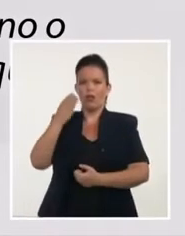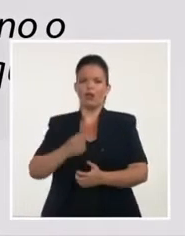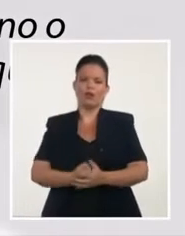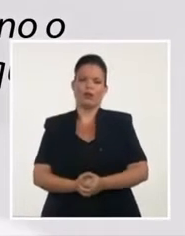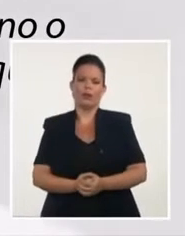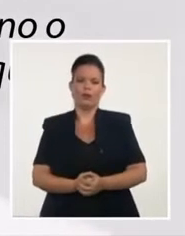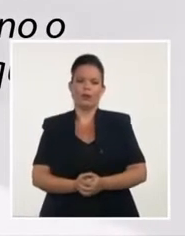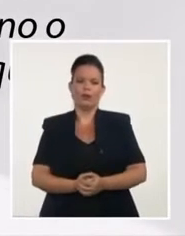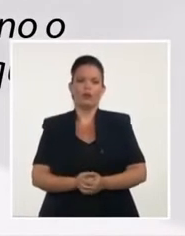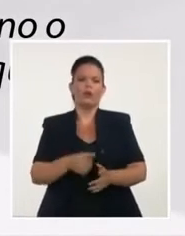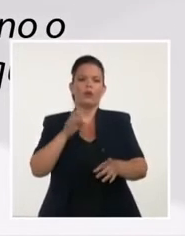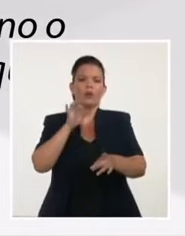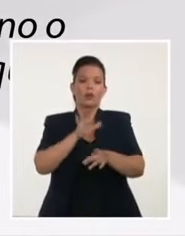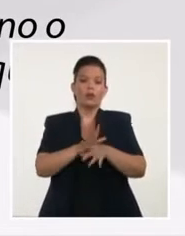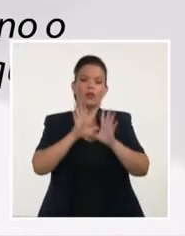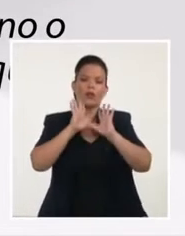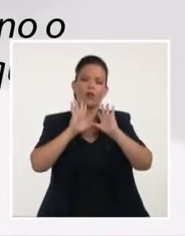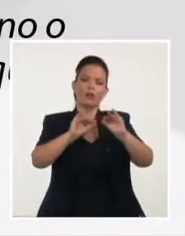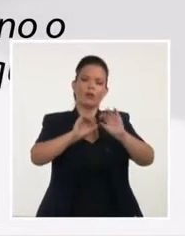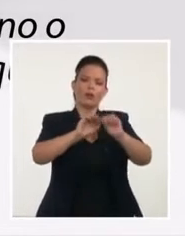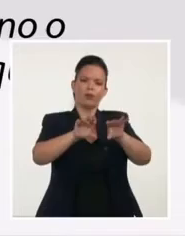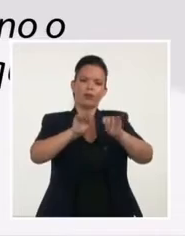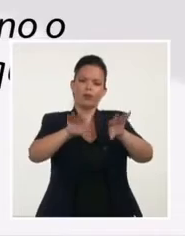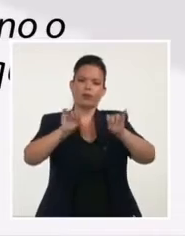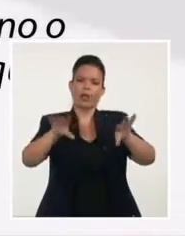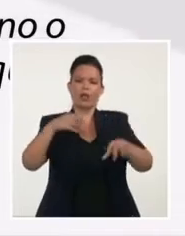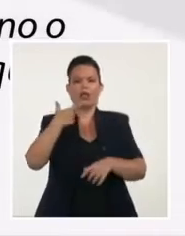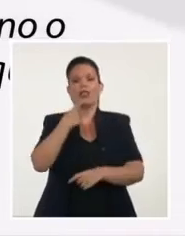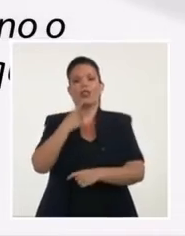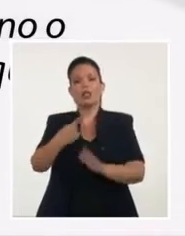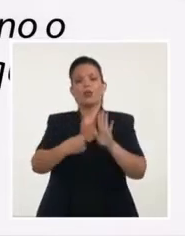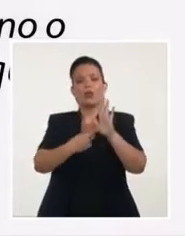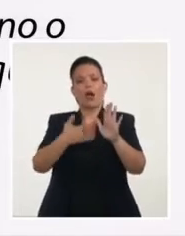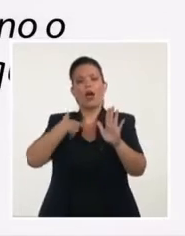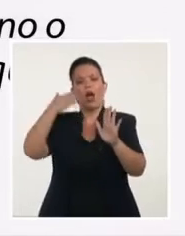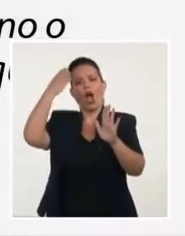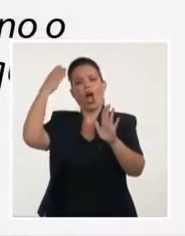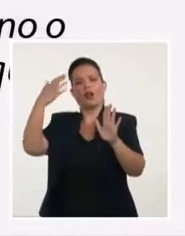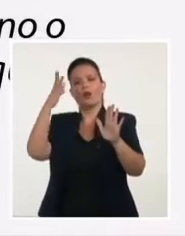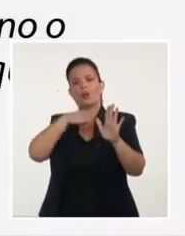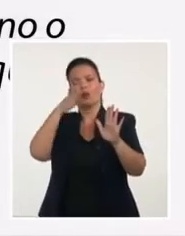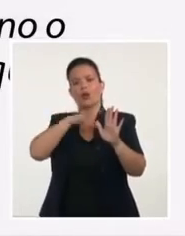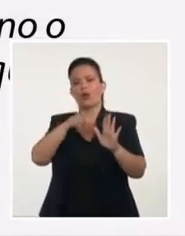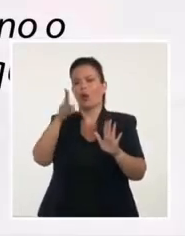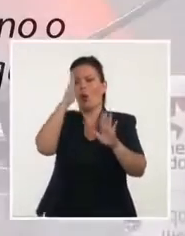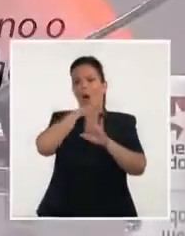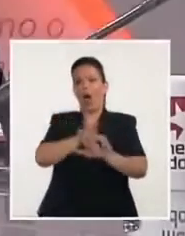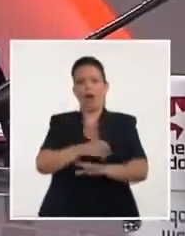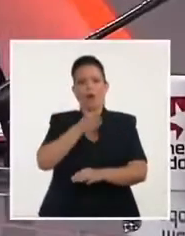al divulgar que es incapaz de gobernar con efectividad.